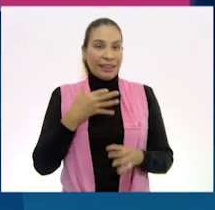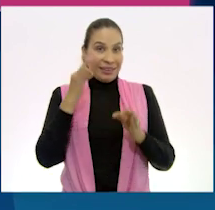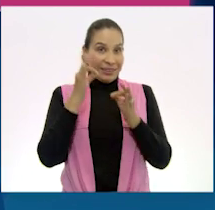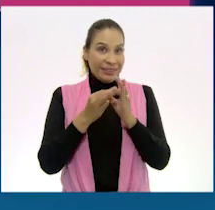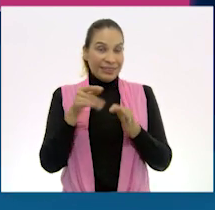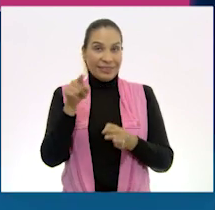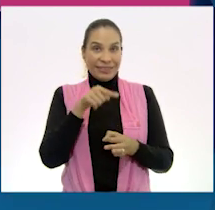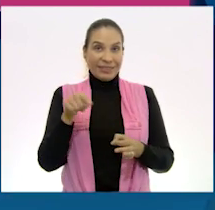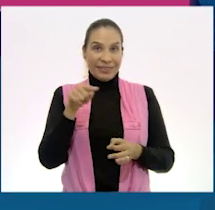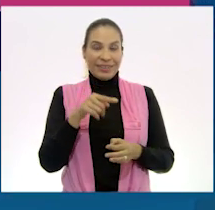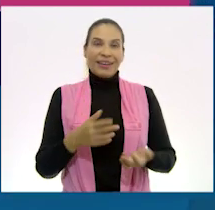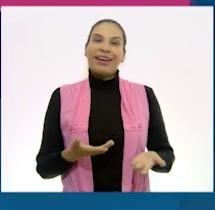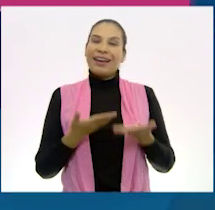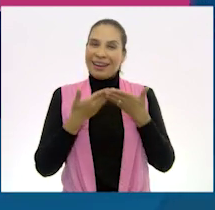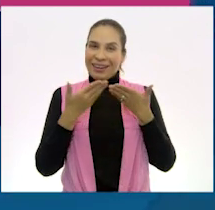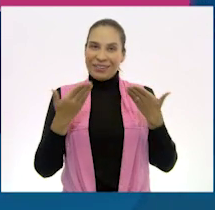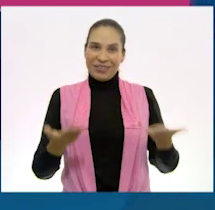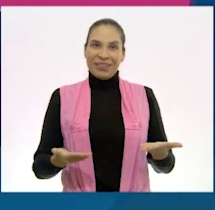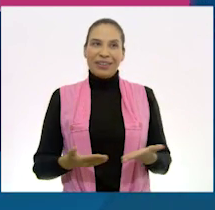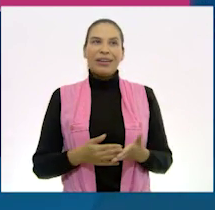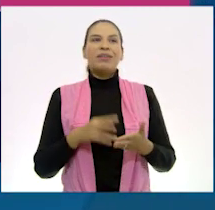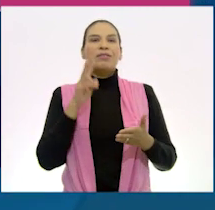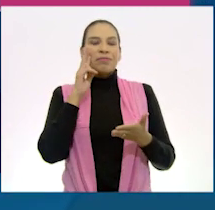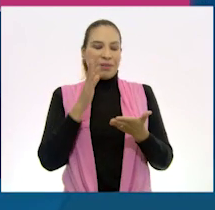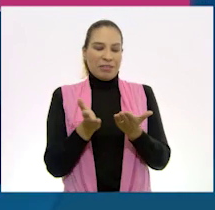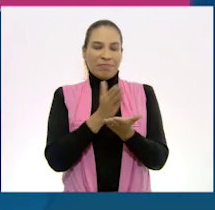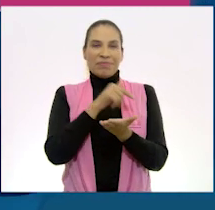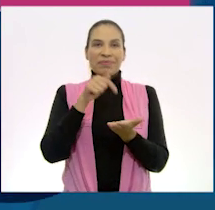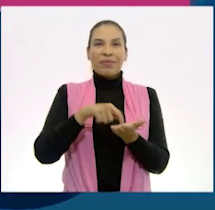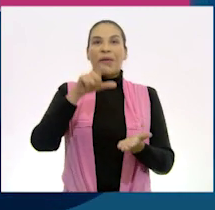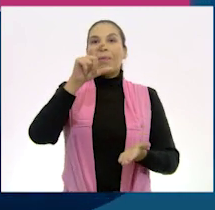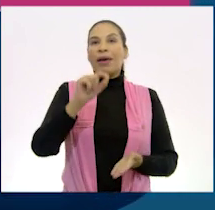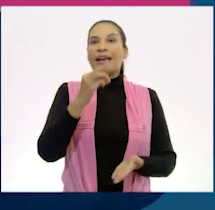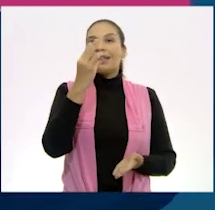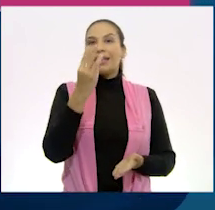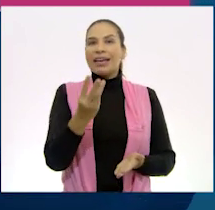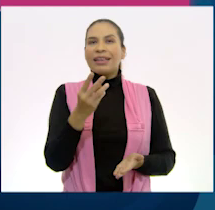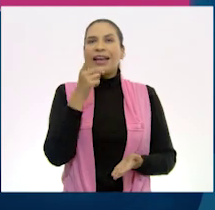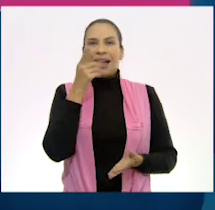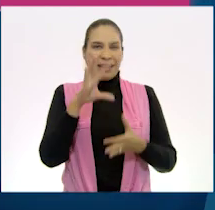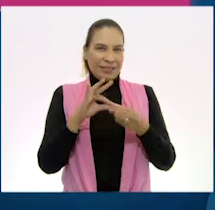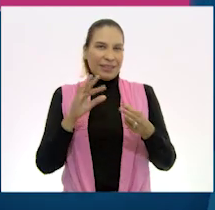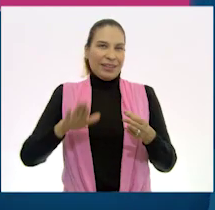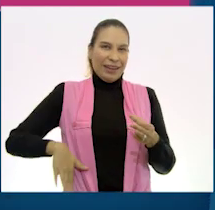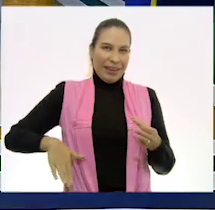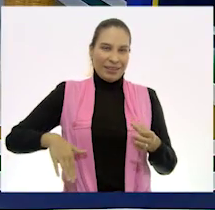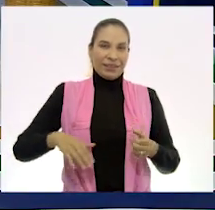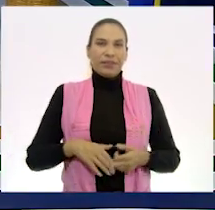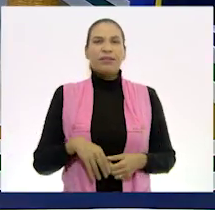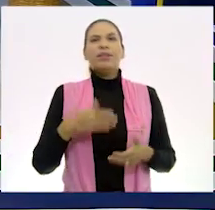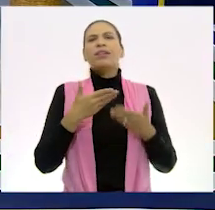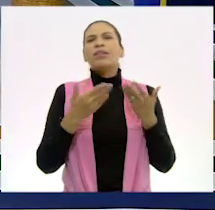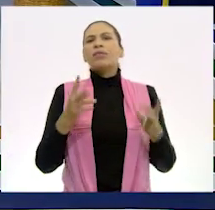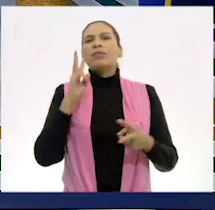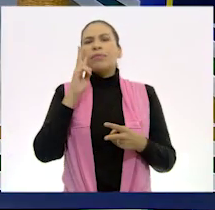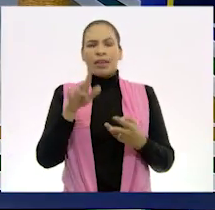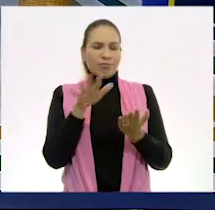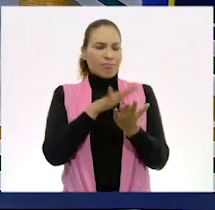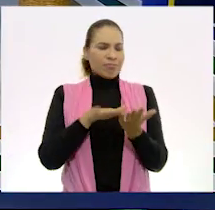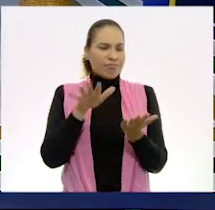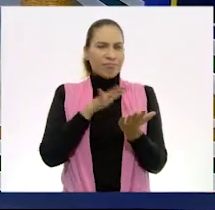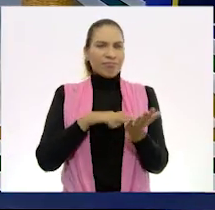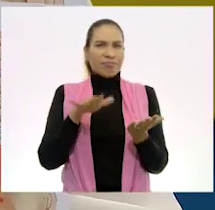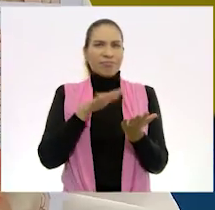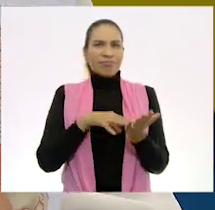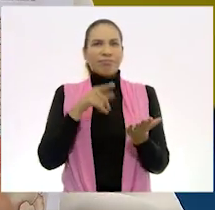mano? Ahora vámonos a la página 23 que te indiqué. Y vamos a dar lectura